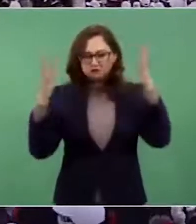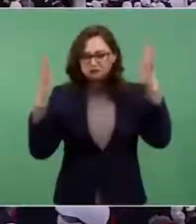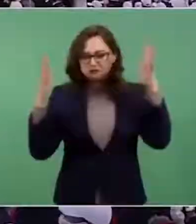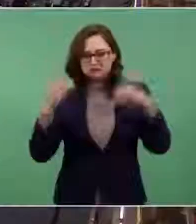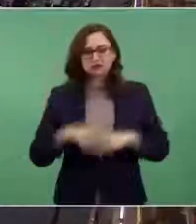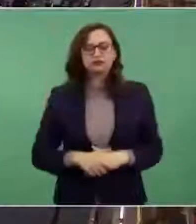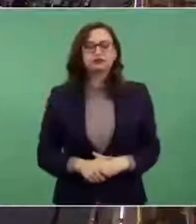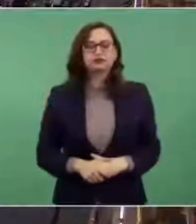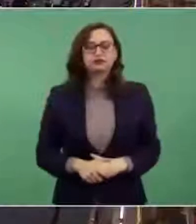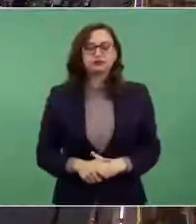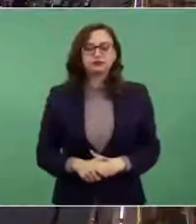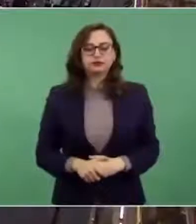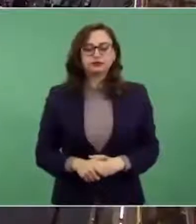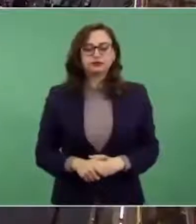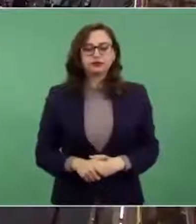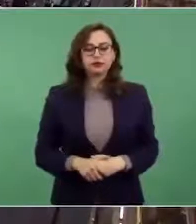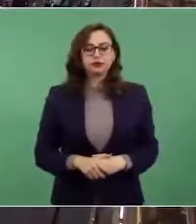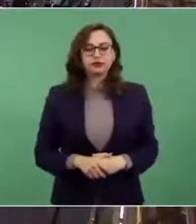Se entregan